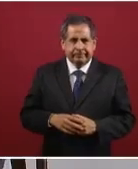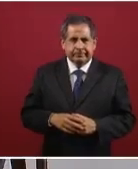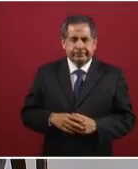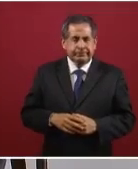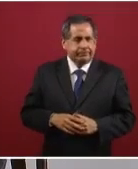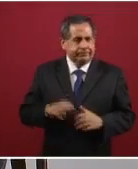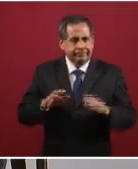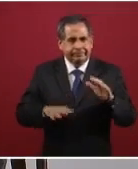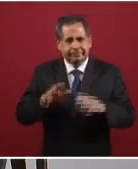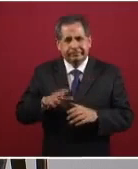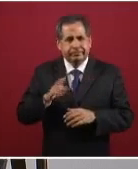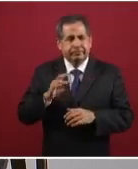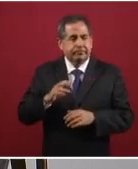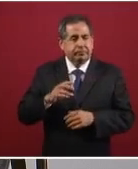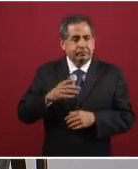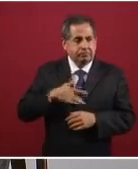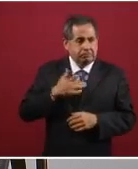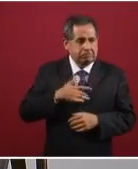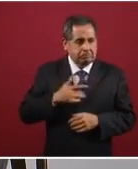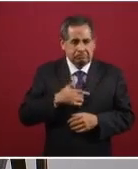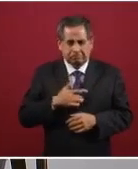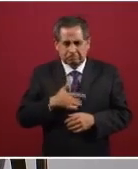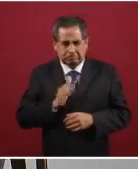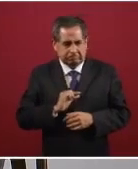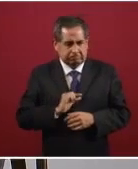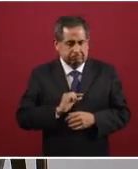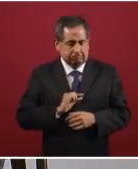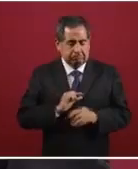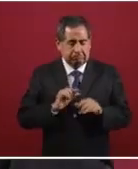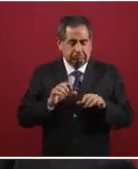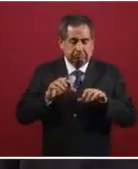actúan como acomplejados,